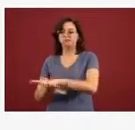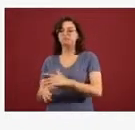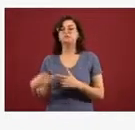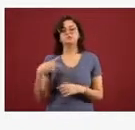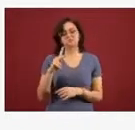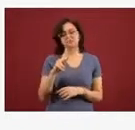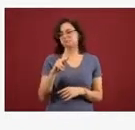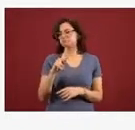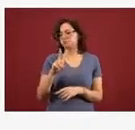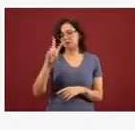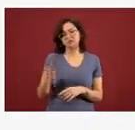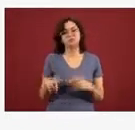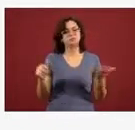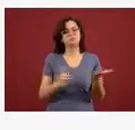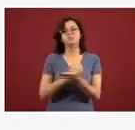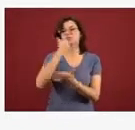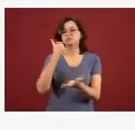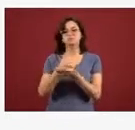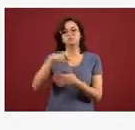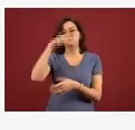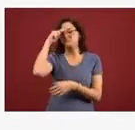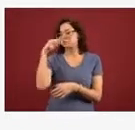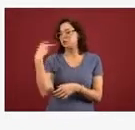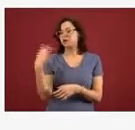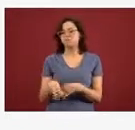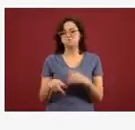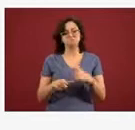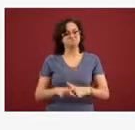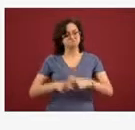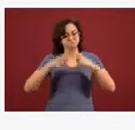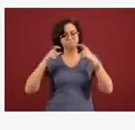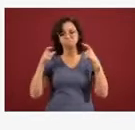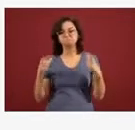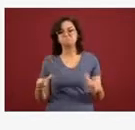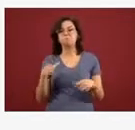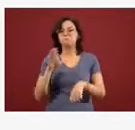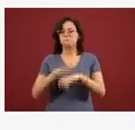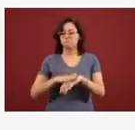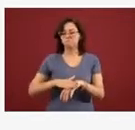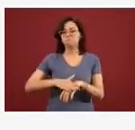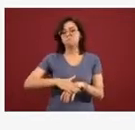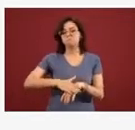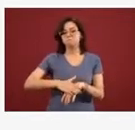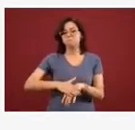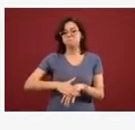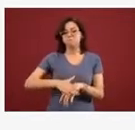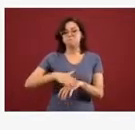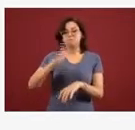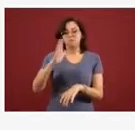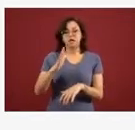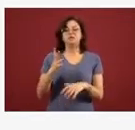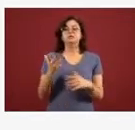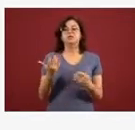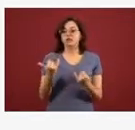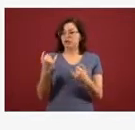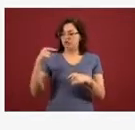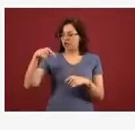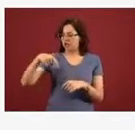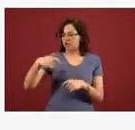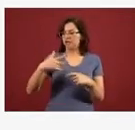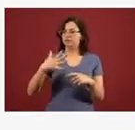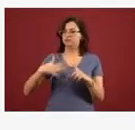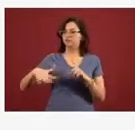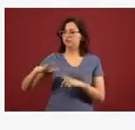la Ciudad de México ya y con esa carga de enfermedad, aún teniendo las poblaciones más grandes y concentradas del